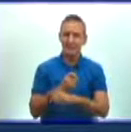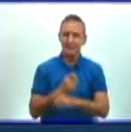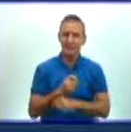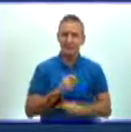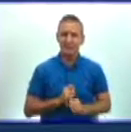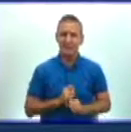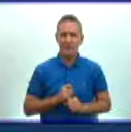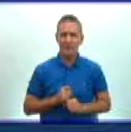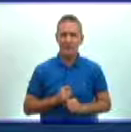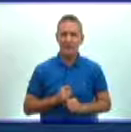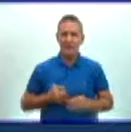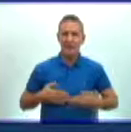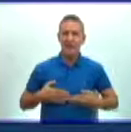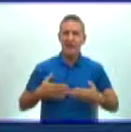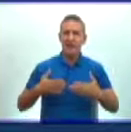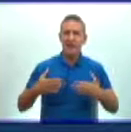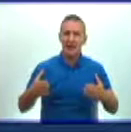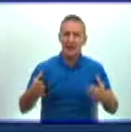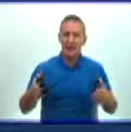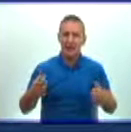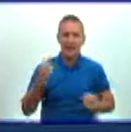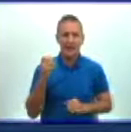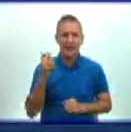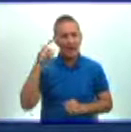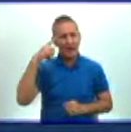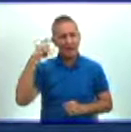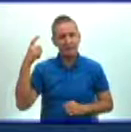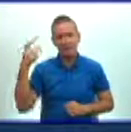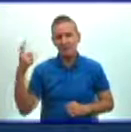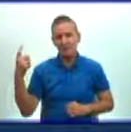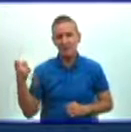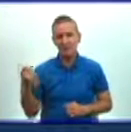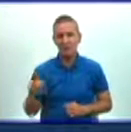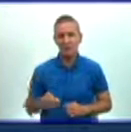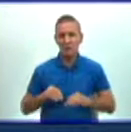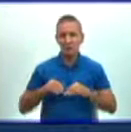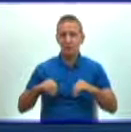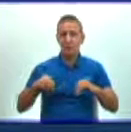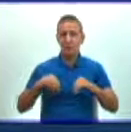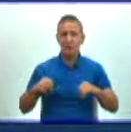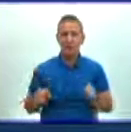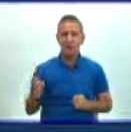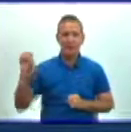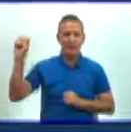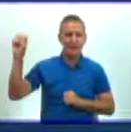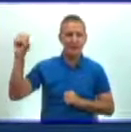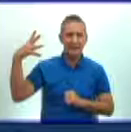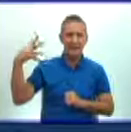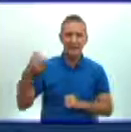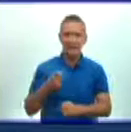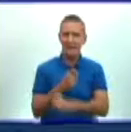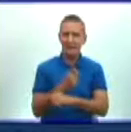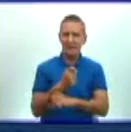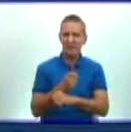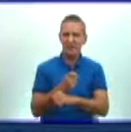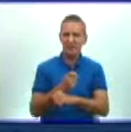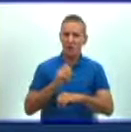Abre esperanzas y siembra luces al enseñar cómo se analiza el